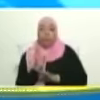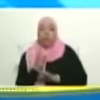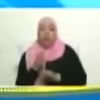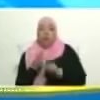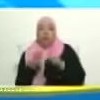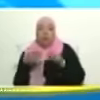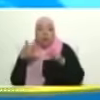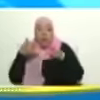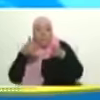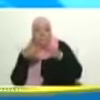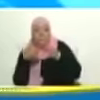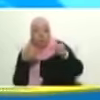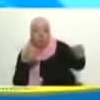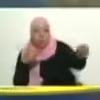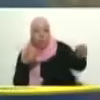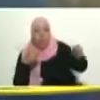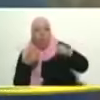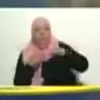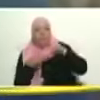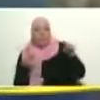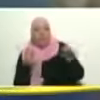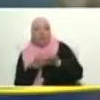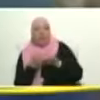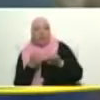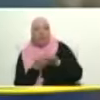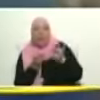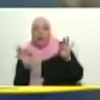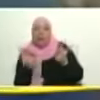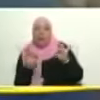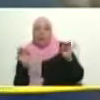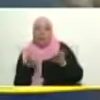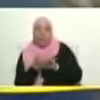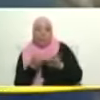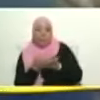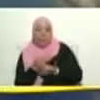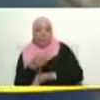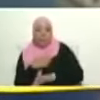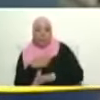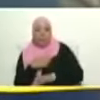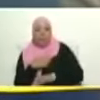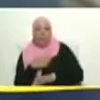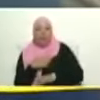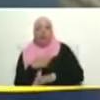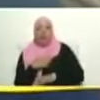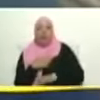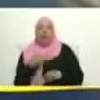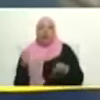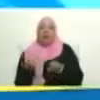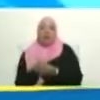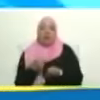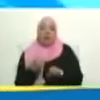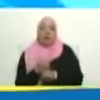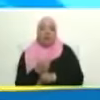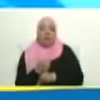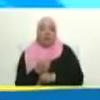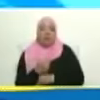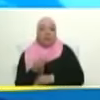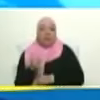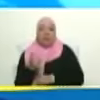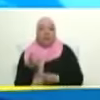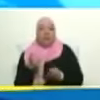pum. Pero Silita, no, chico. Ping, ping, ping, ping, de 10